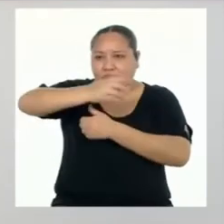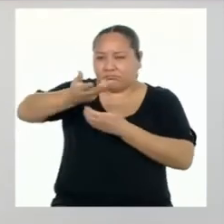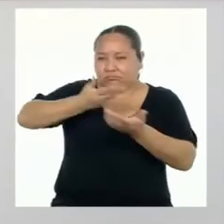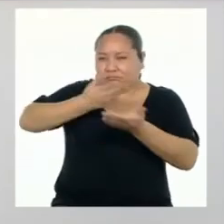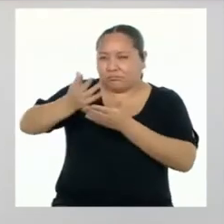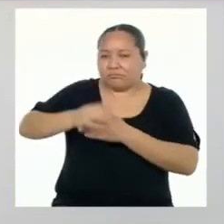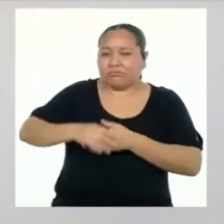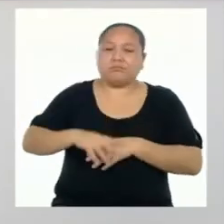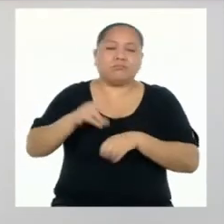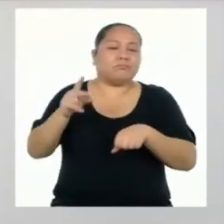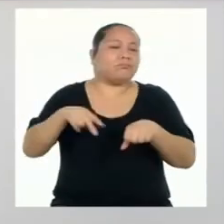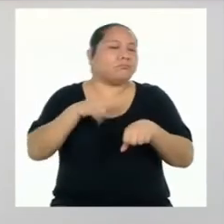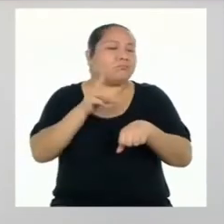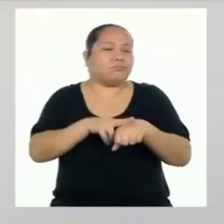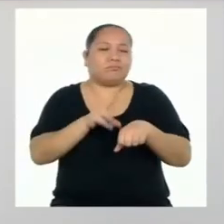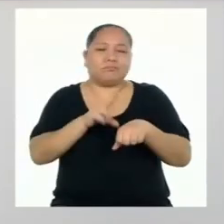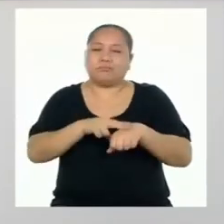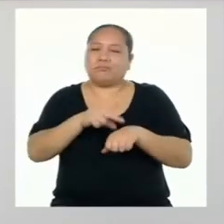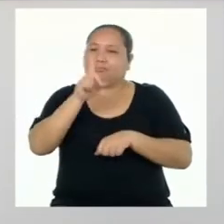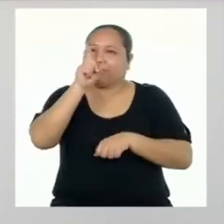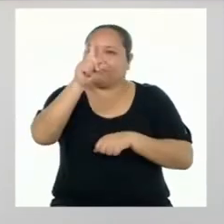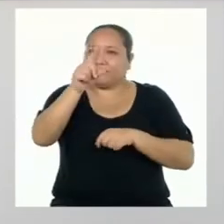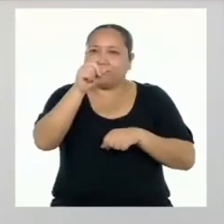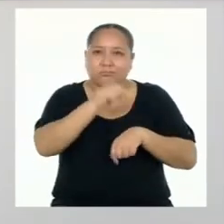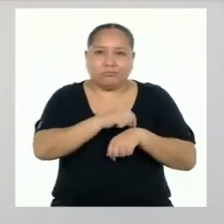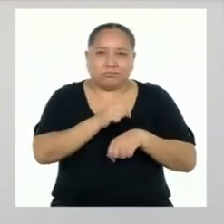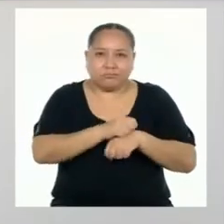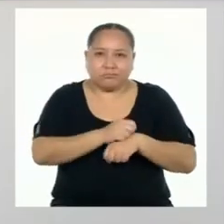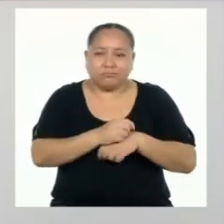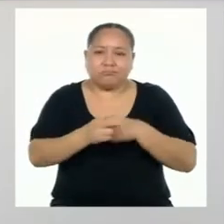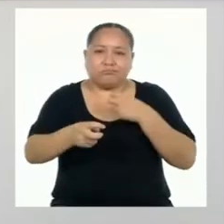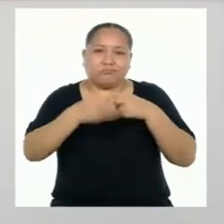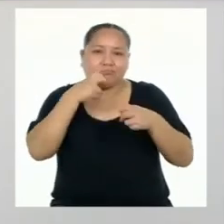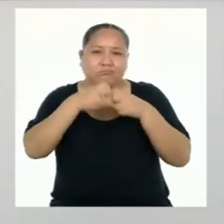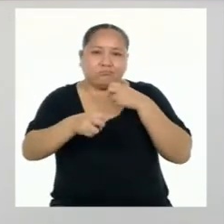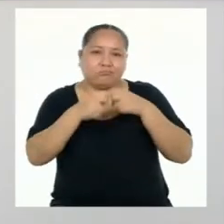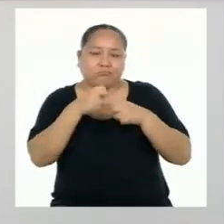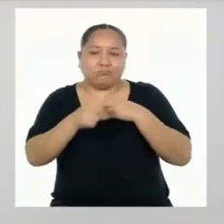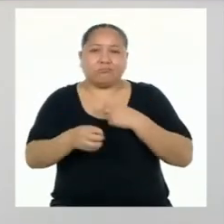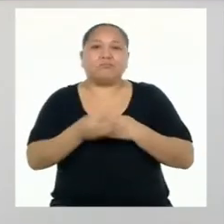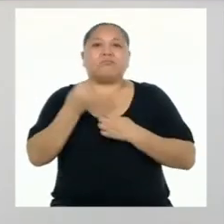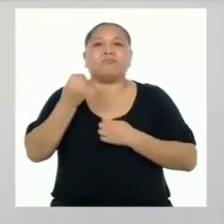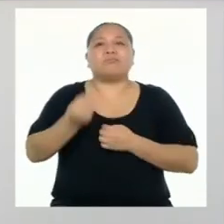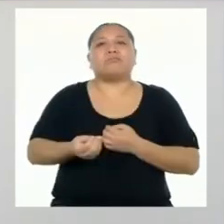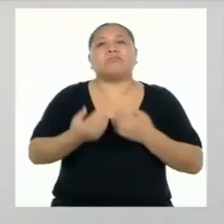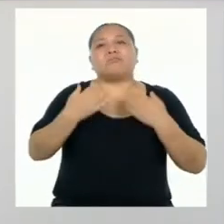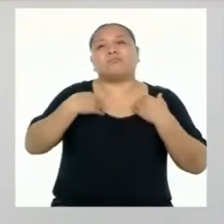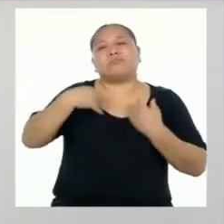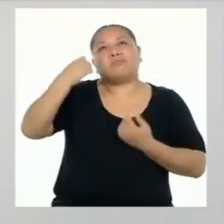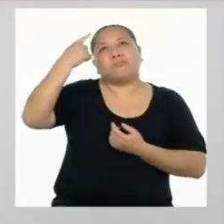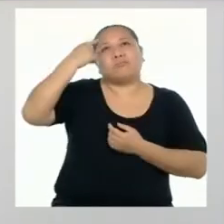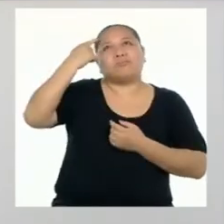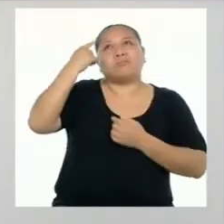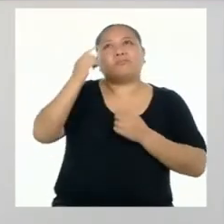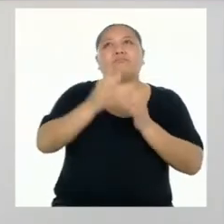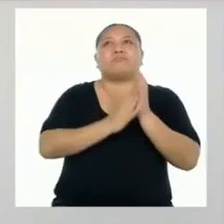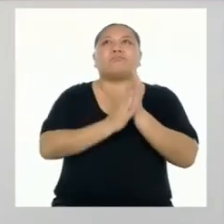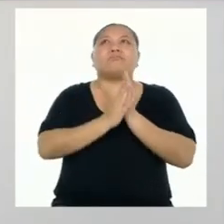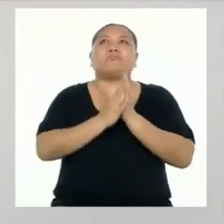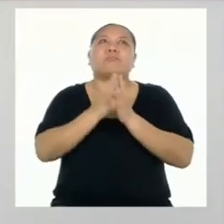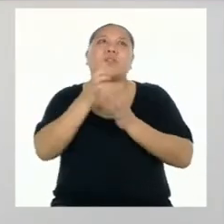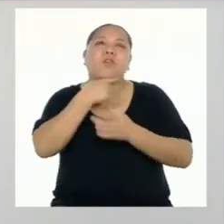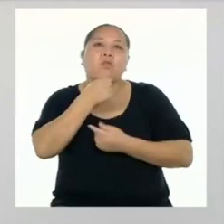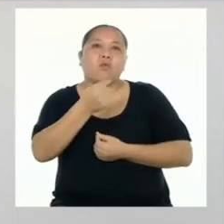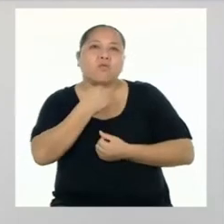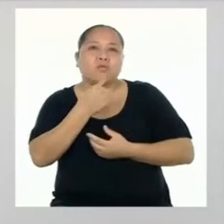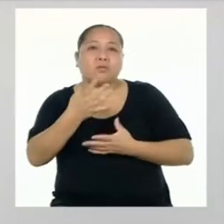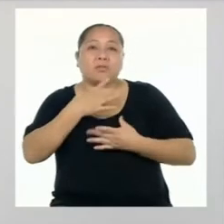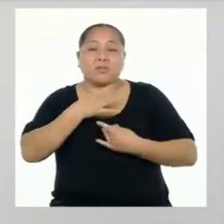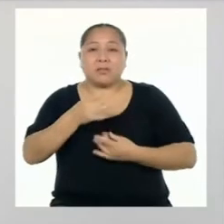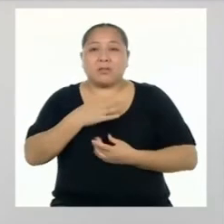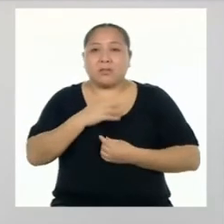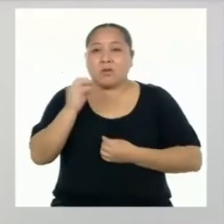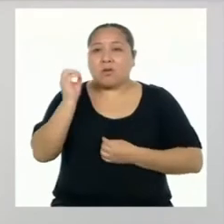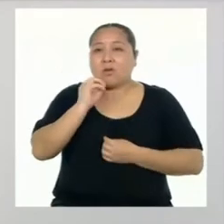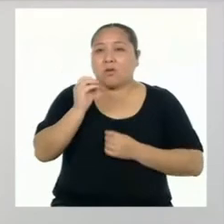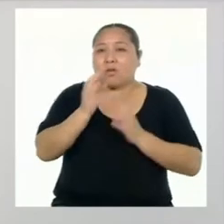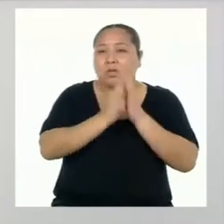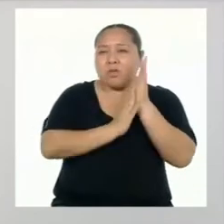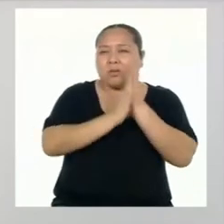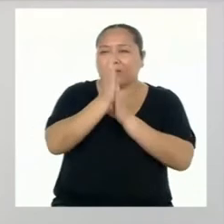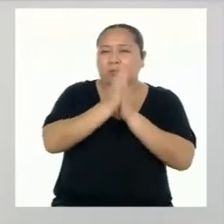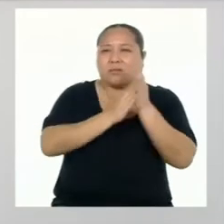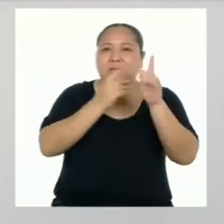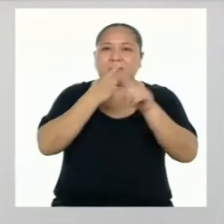que en algún momento haya conflictos porque podemos tener pensamientos, gustos, intereses o